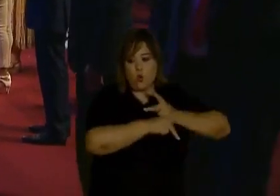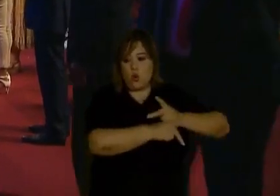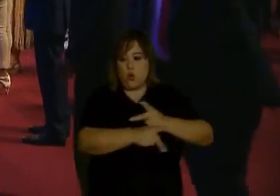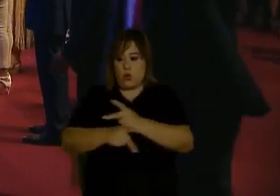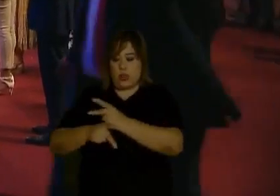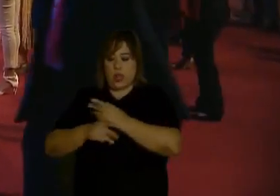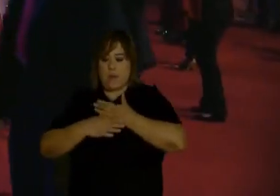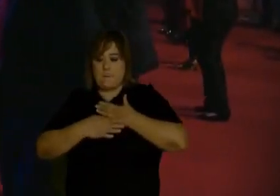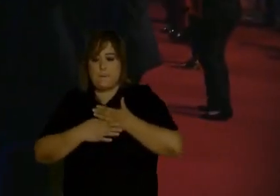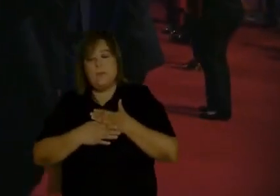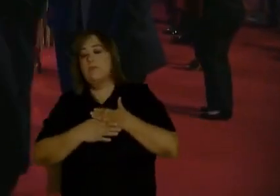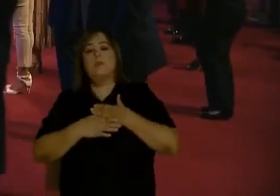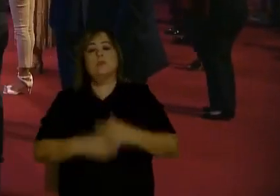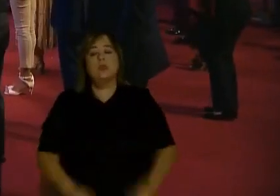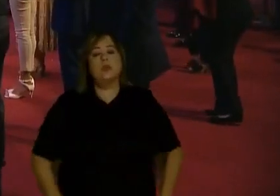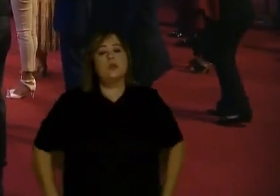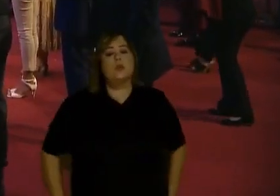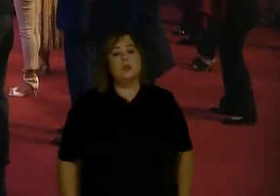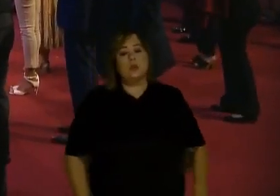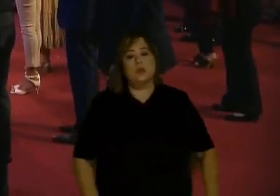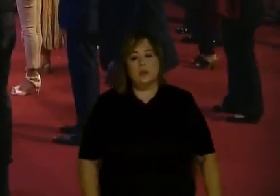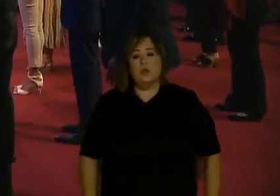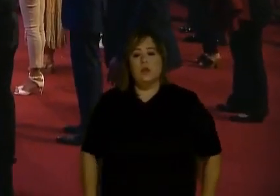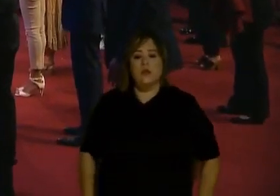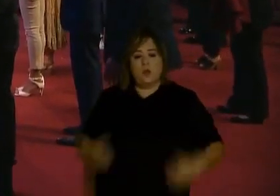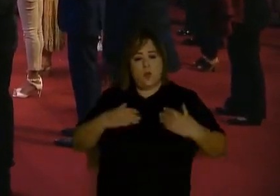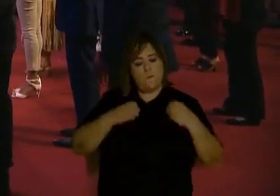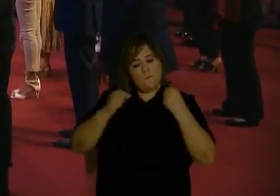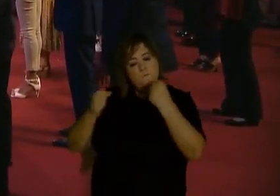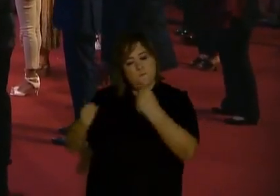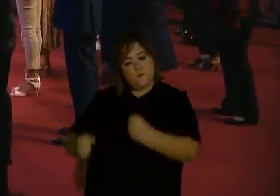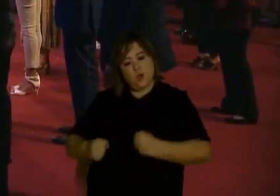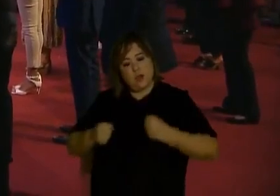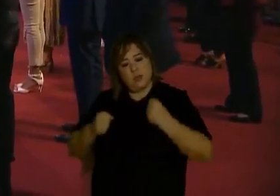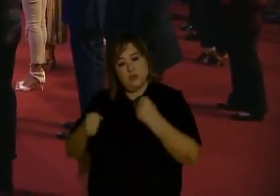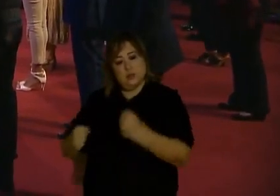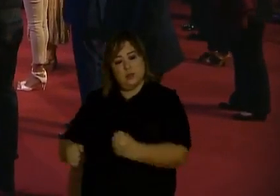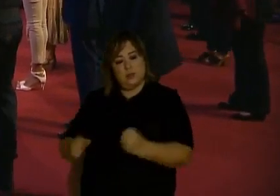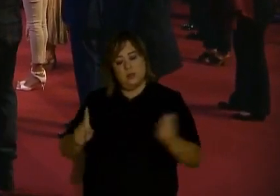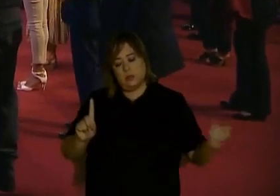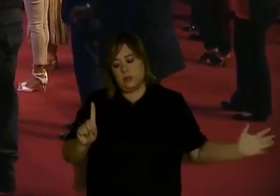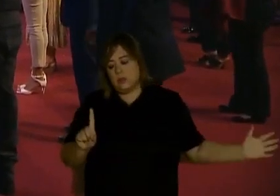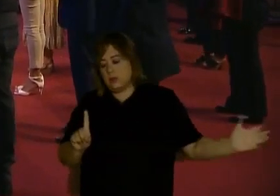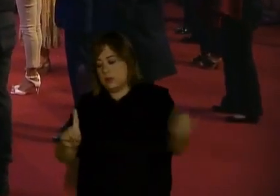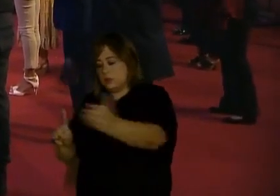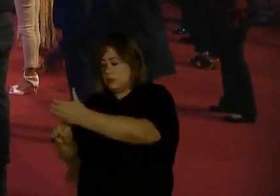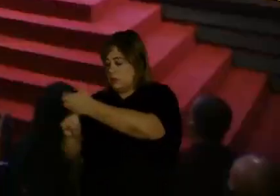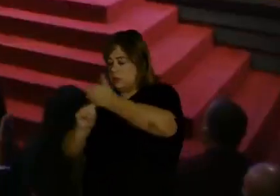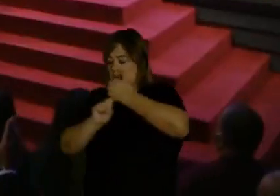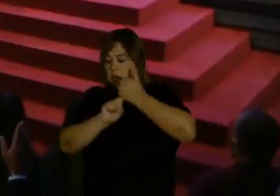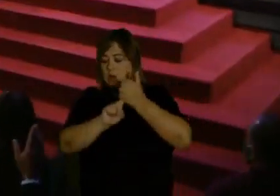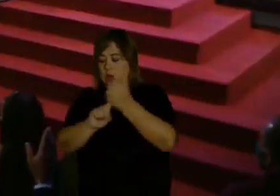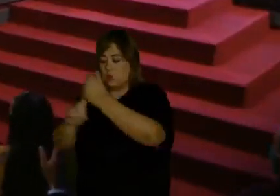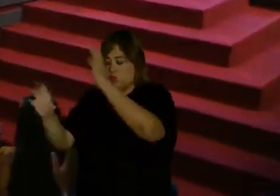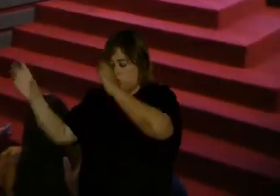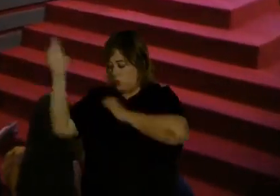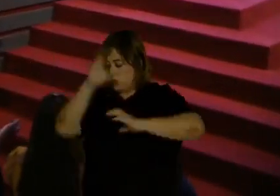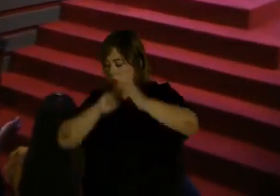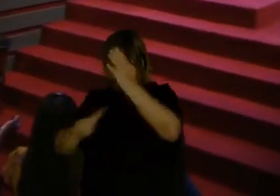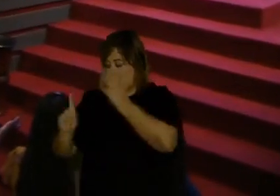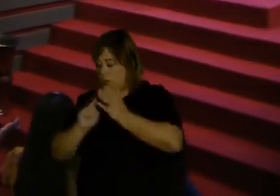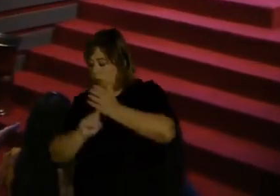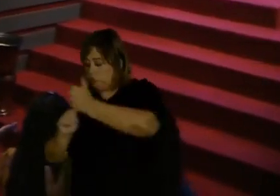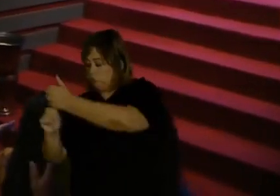Salva, salva, salva, salva. Aleluya.